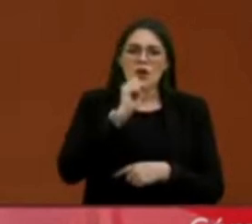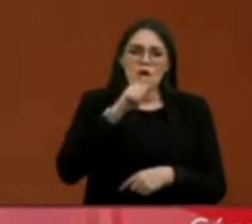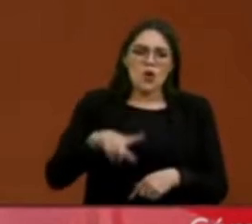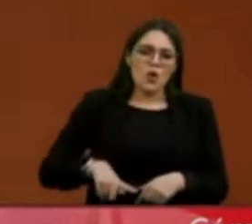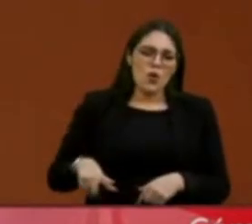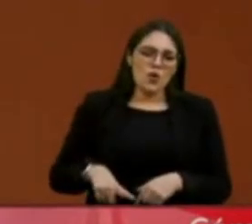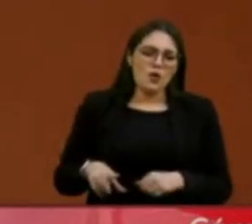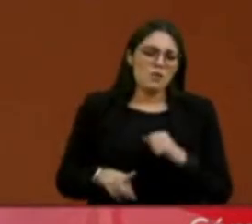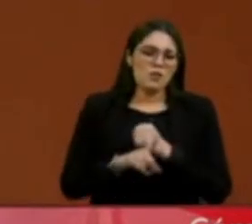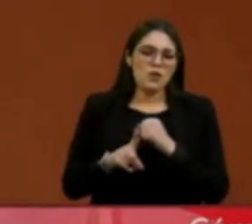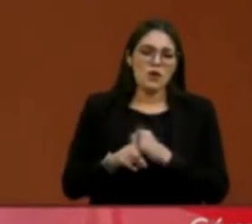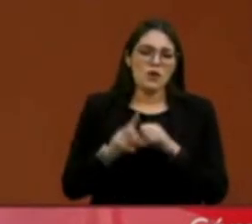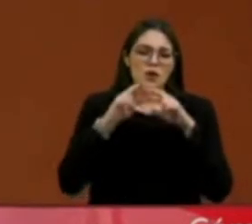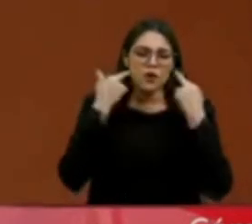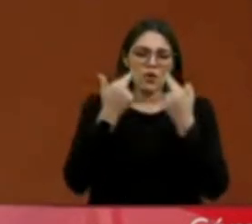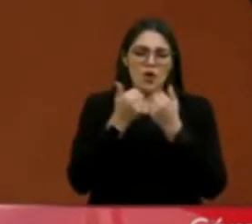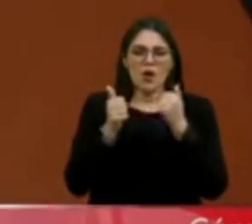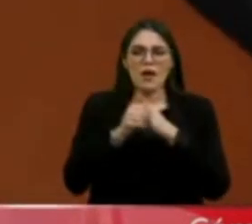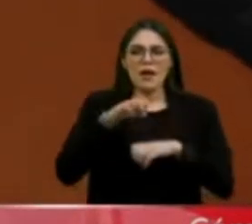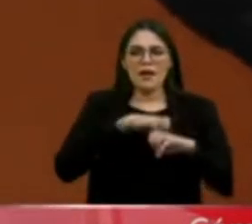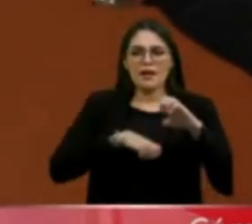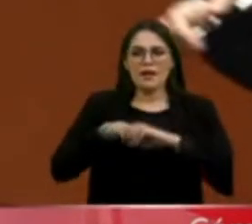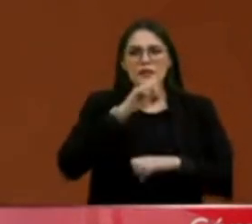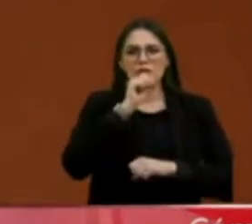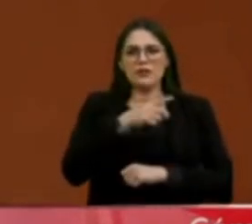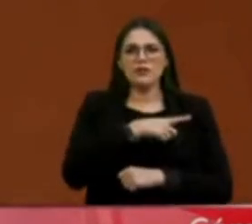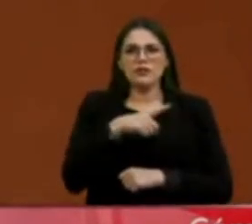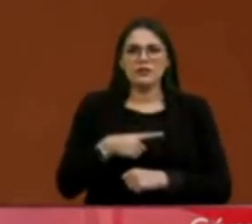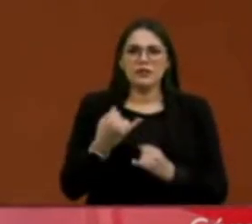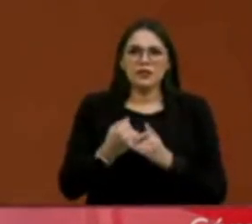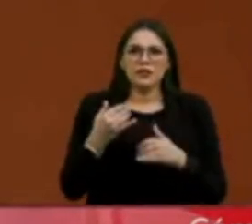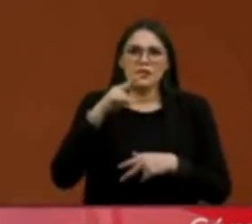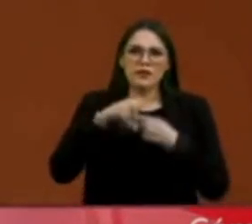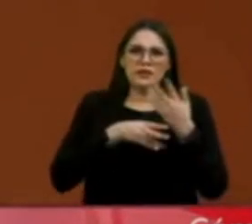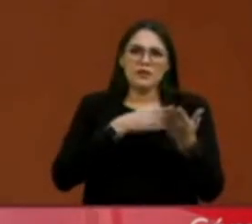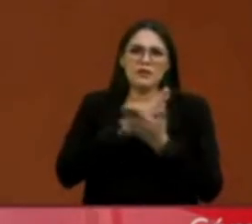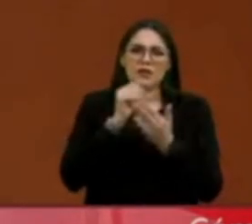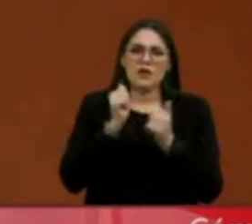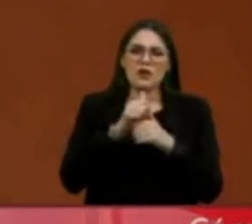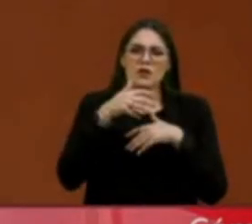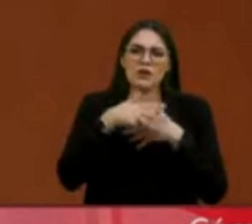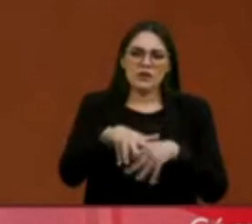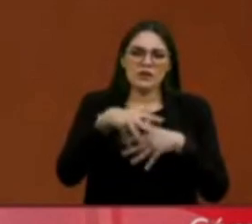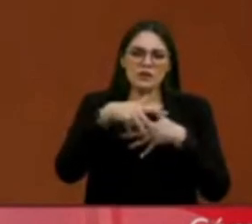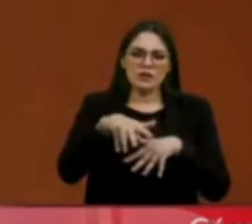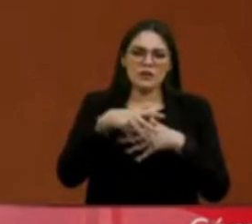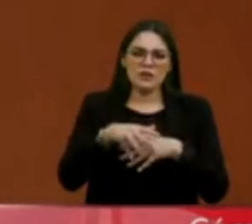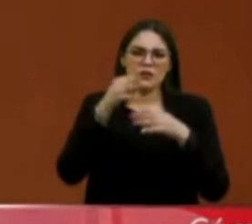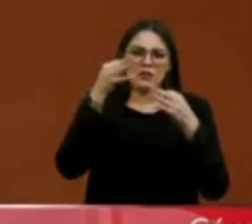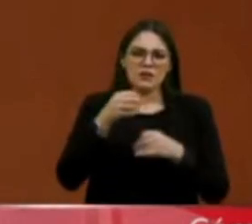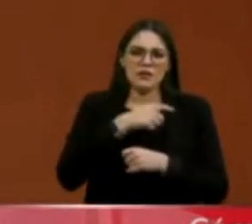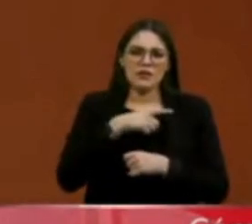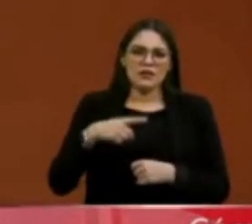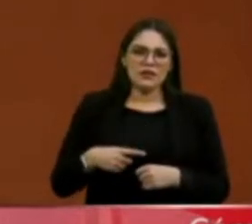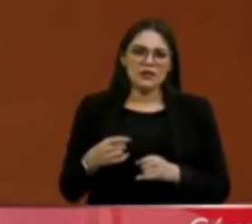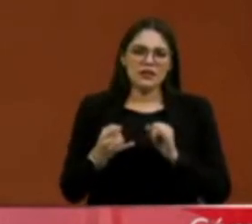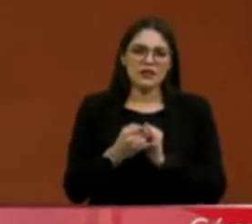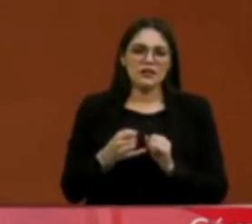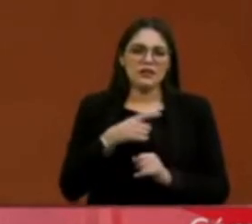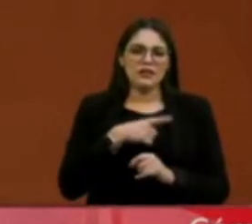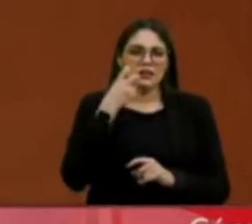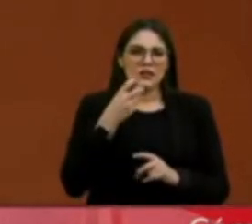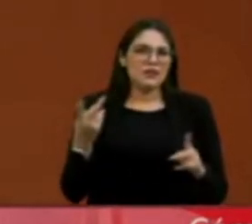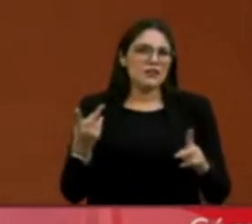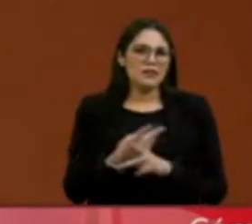la presidenta con los empresarios que estuvo enmarcada por la manifestación legítima y auténtica de los trabajadores del Poder Judicial.